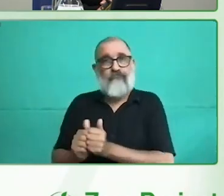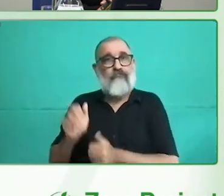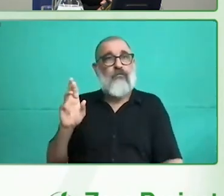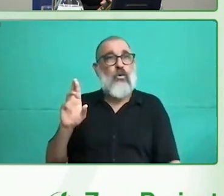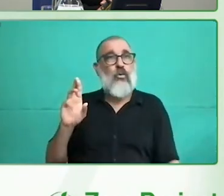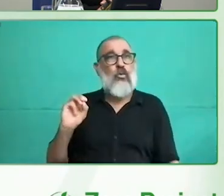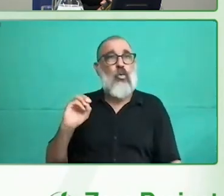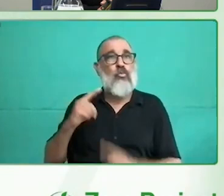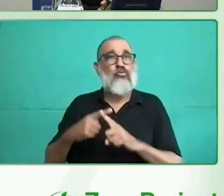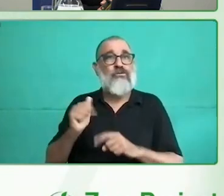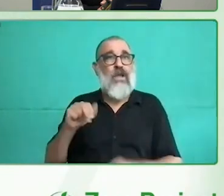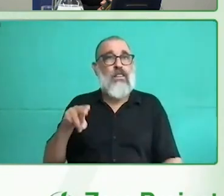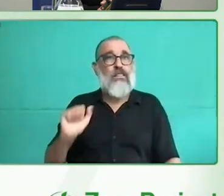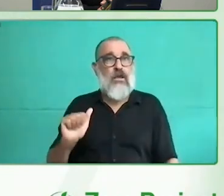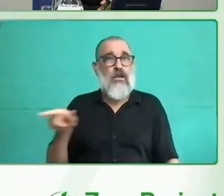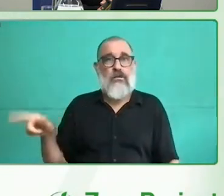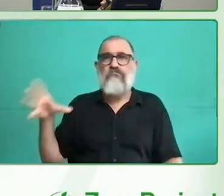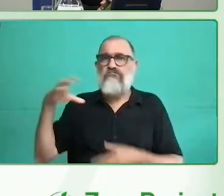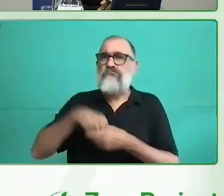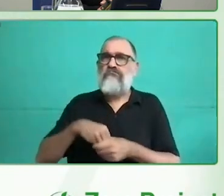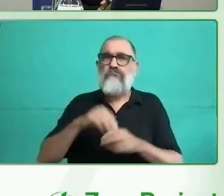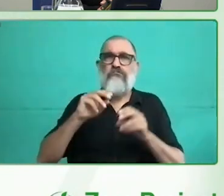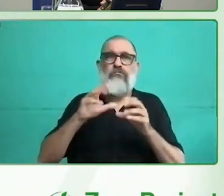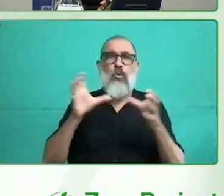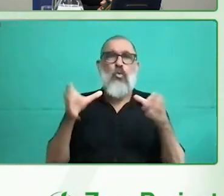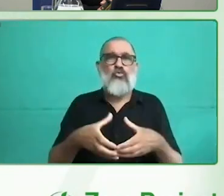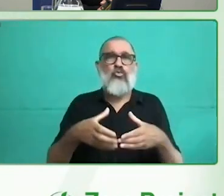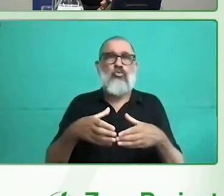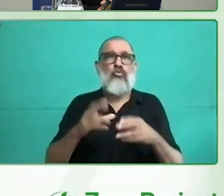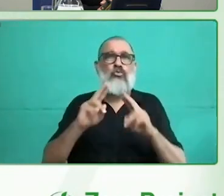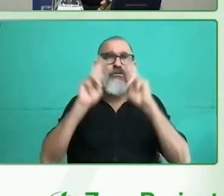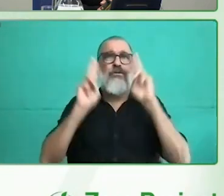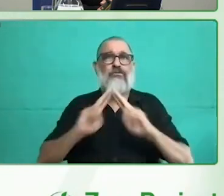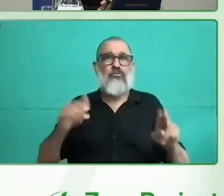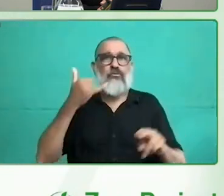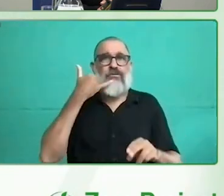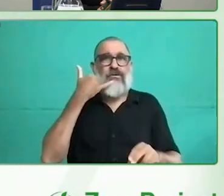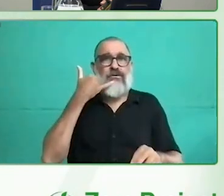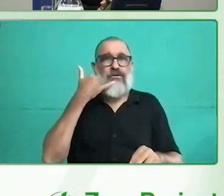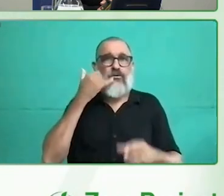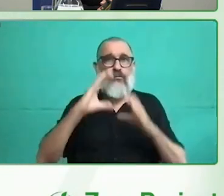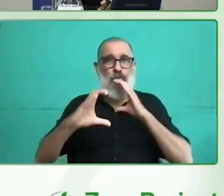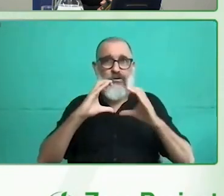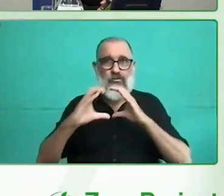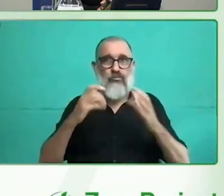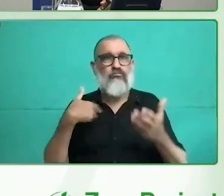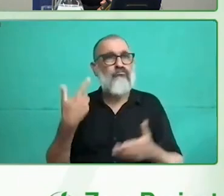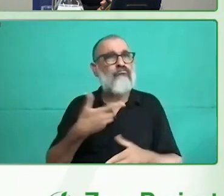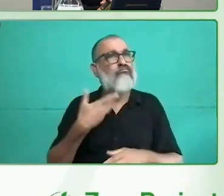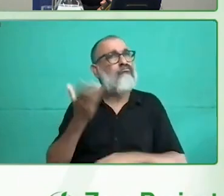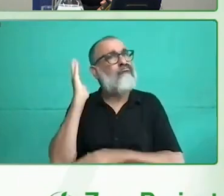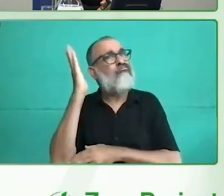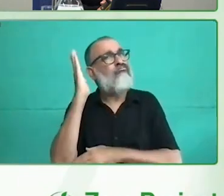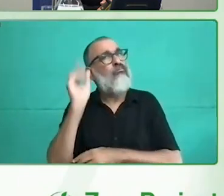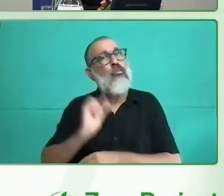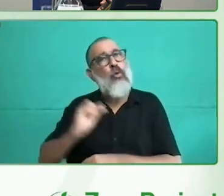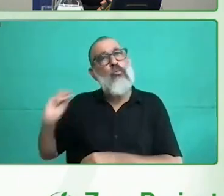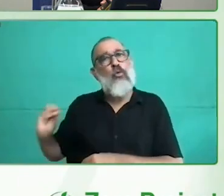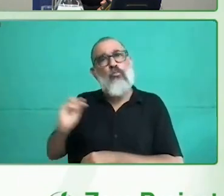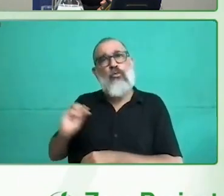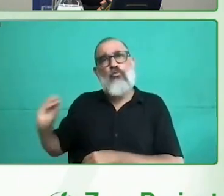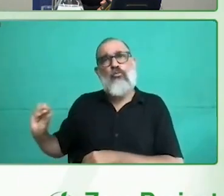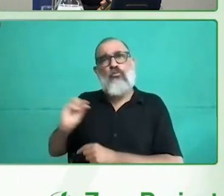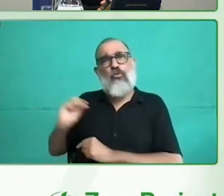en temas de inclusión digital, donde se nos acerca mucho la accesibilidad por medio de las TIC